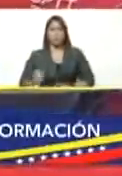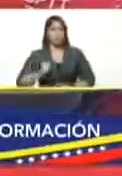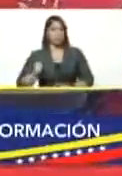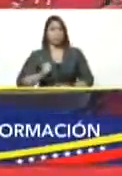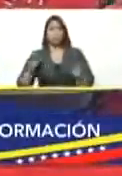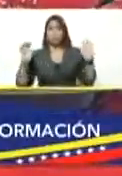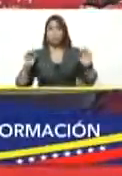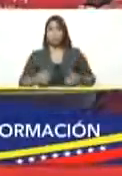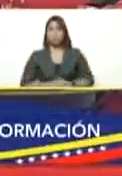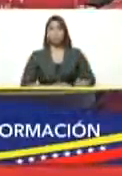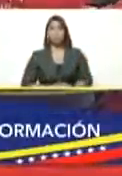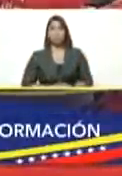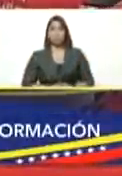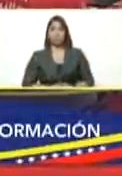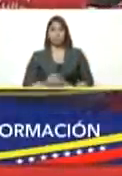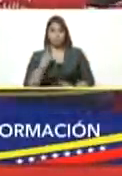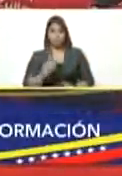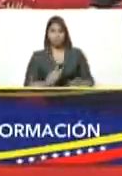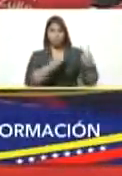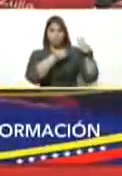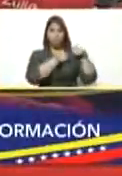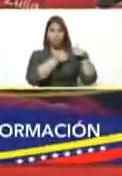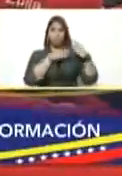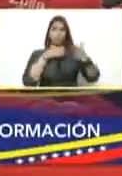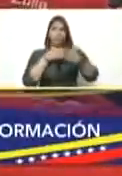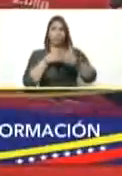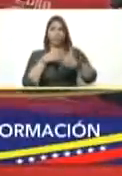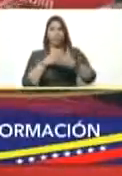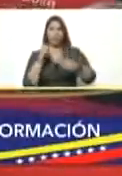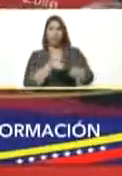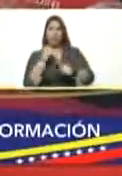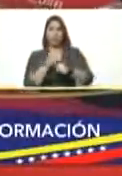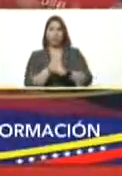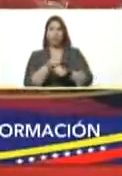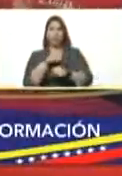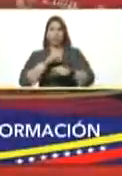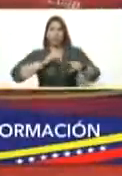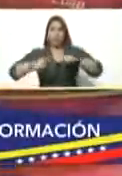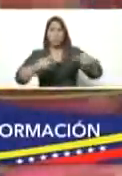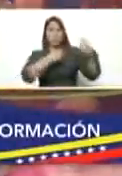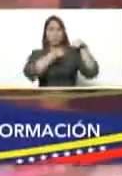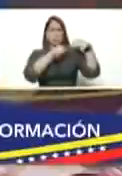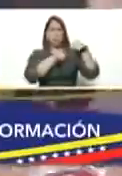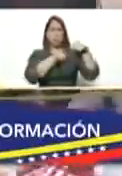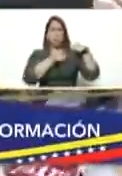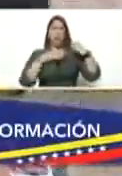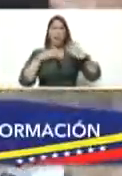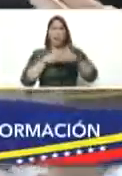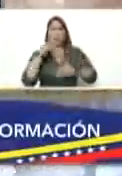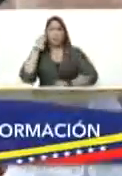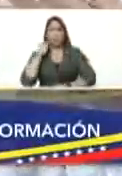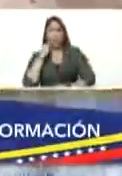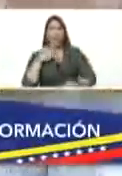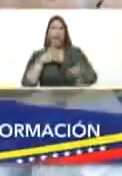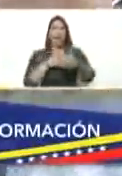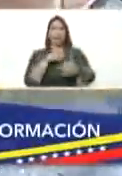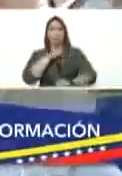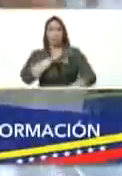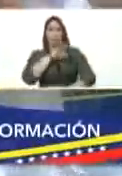esté. Una gerencia antiobrera es una gerencia antibolivariana,